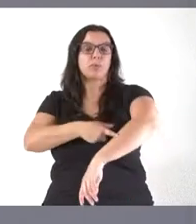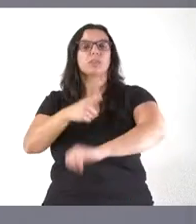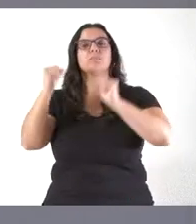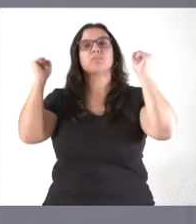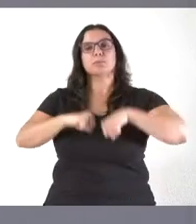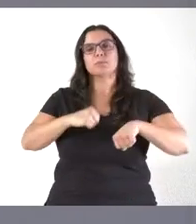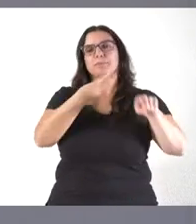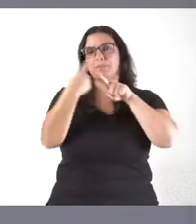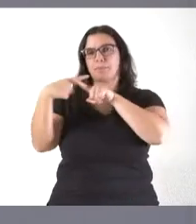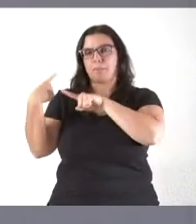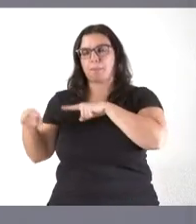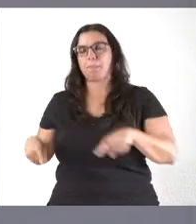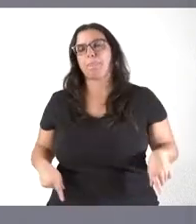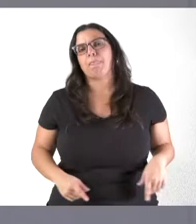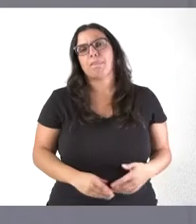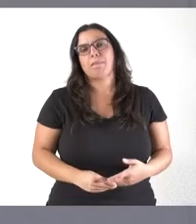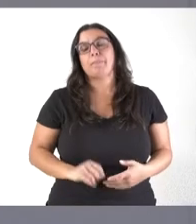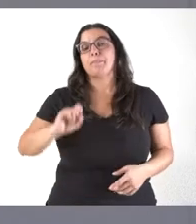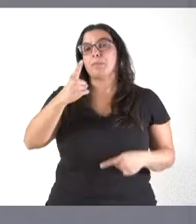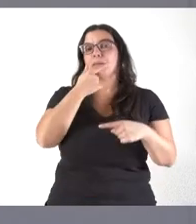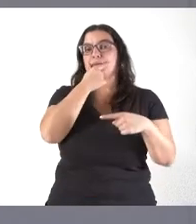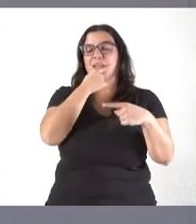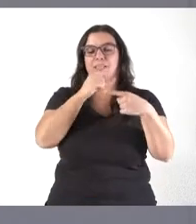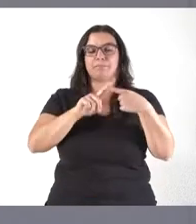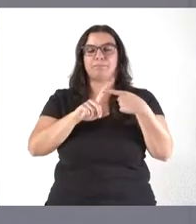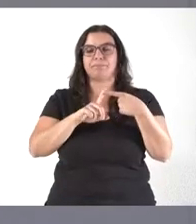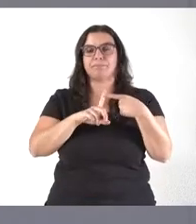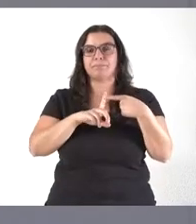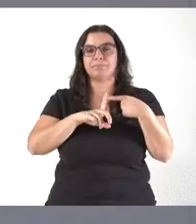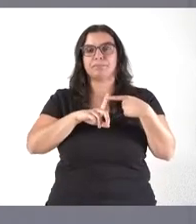aprueban diversas actuaciones en primer lugar se